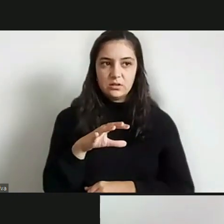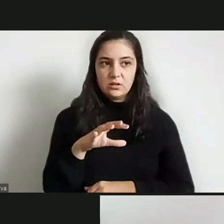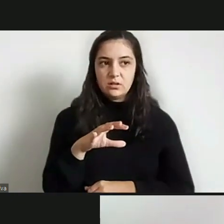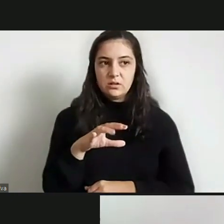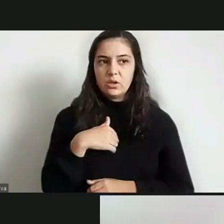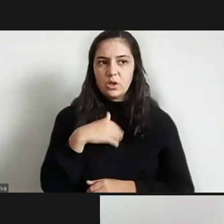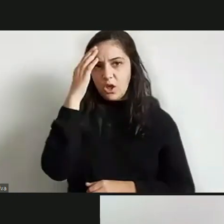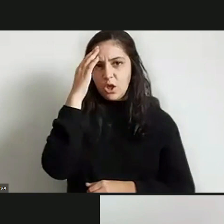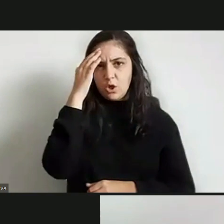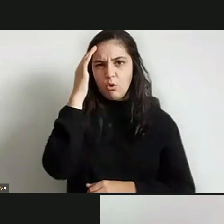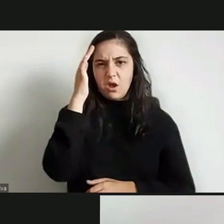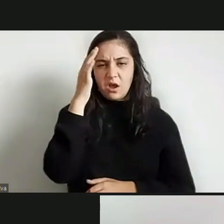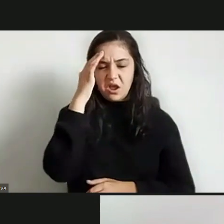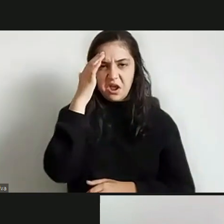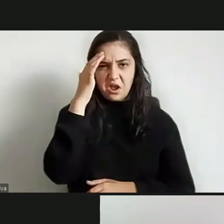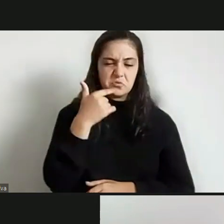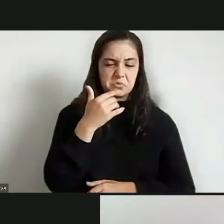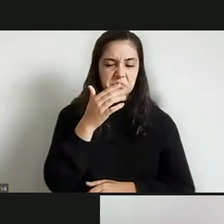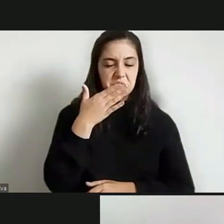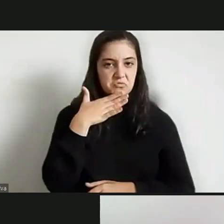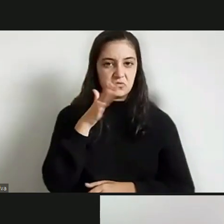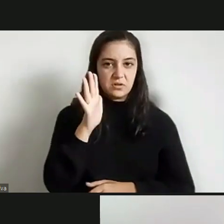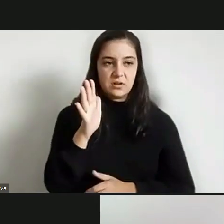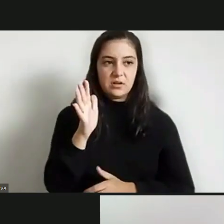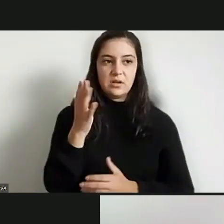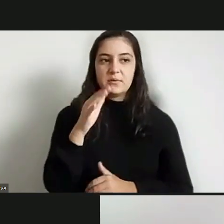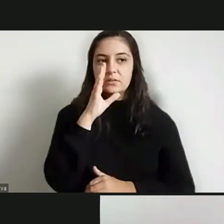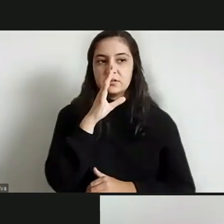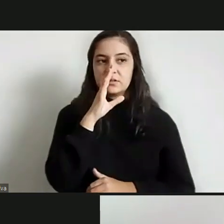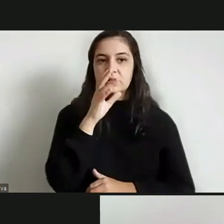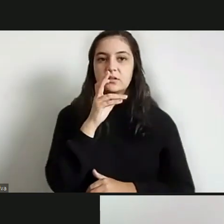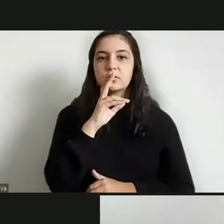Eu acho que comprendí, mas si no respondo,